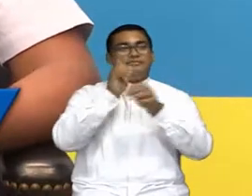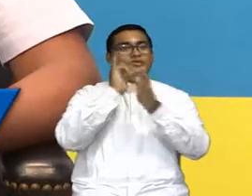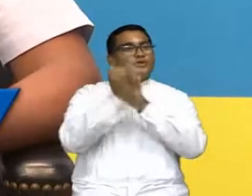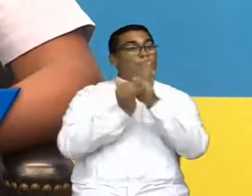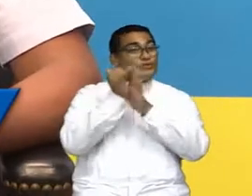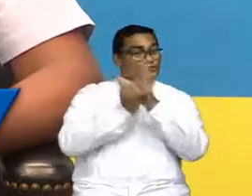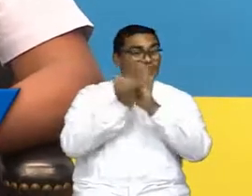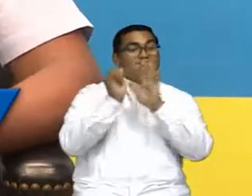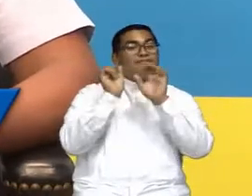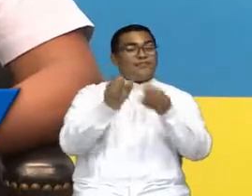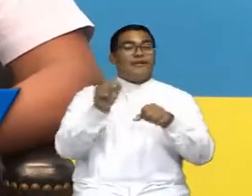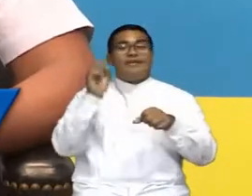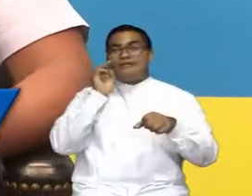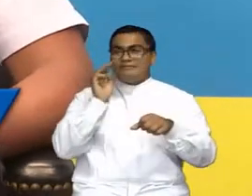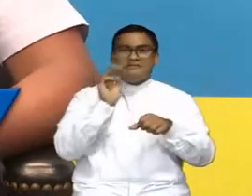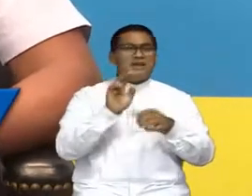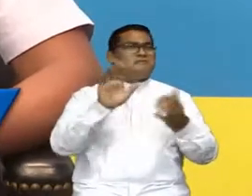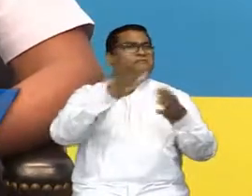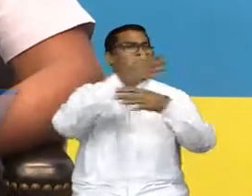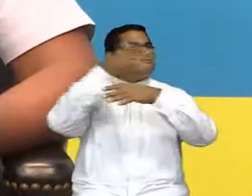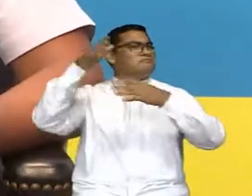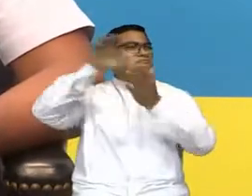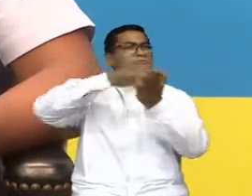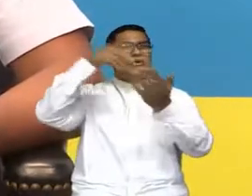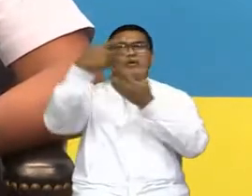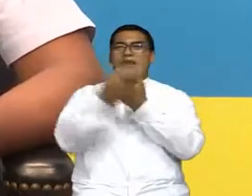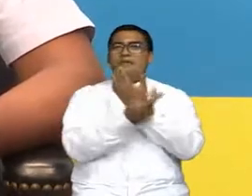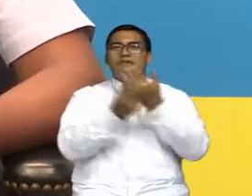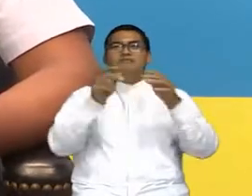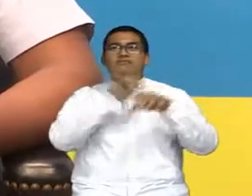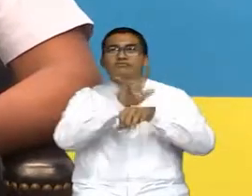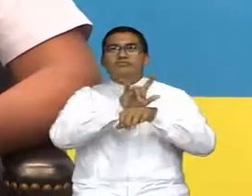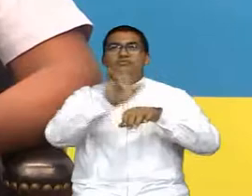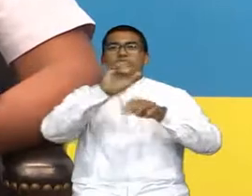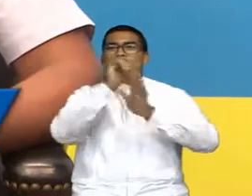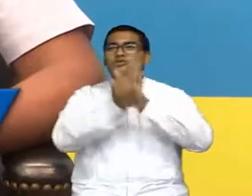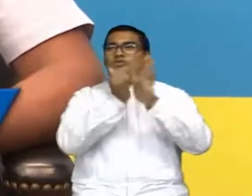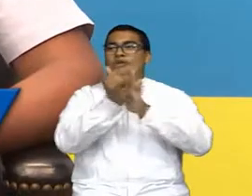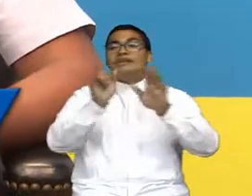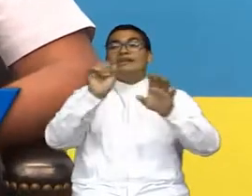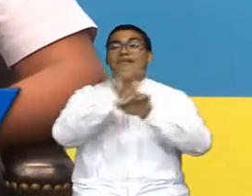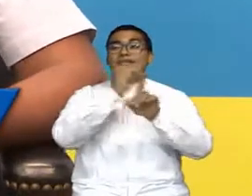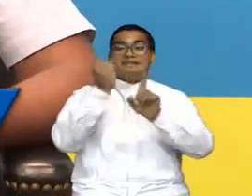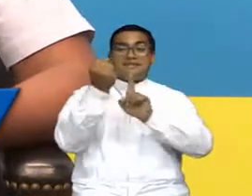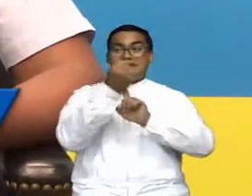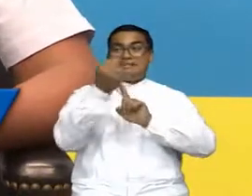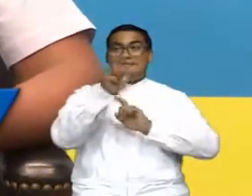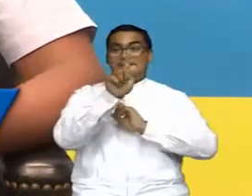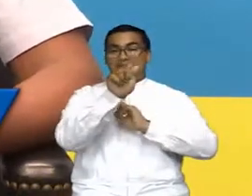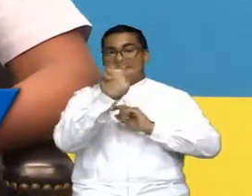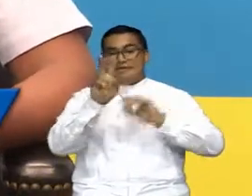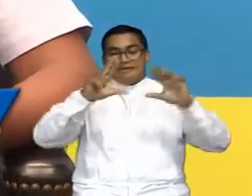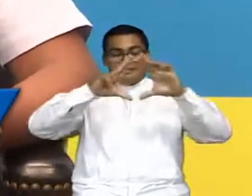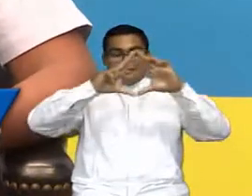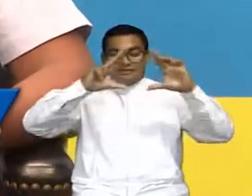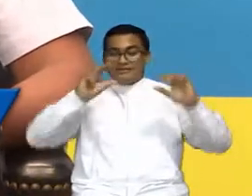puede ver este y otros programas en el buscador de YouTube. Búsquenos como Asamblea TVNIC. El día de hoy estamos tocando el